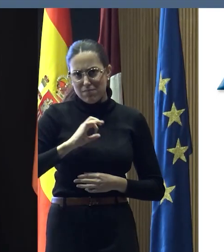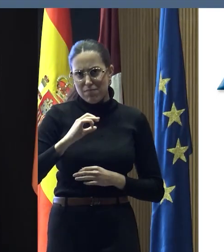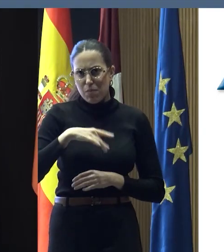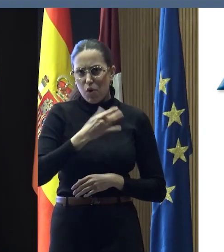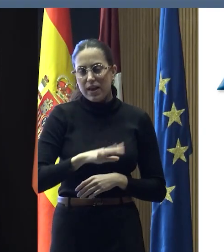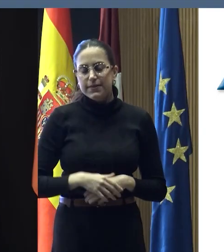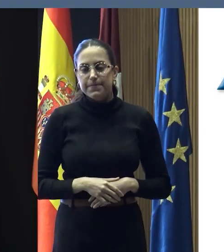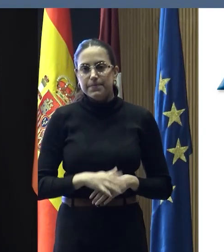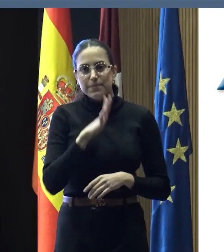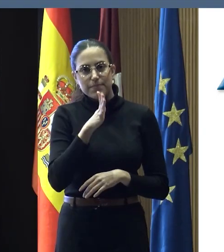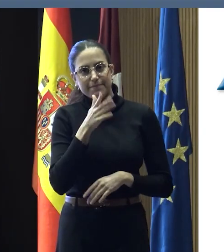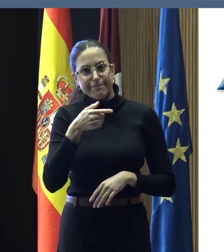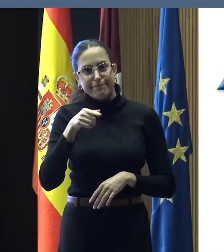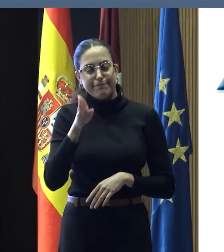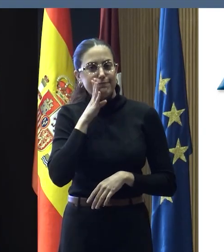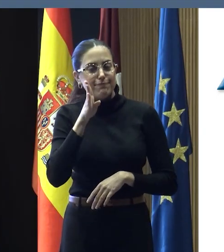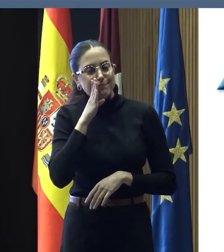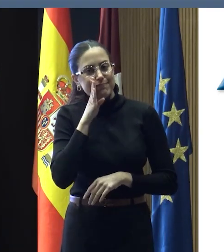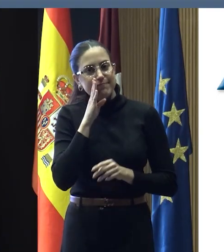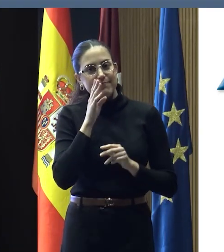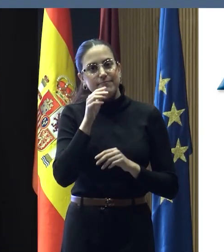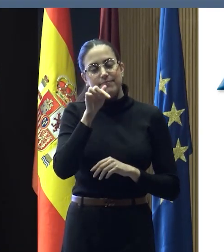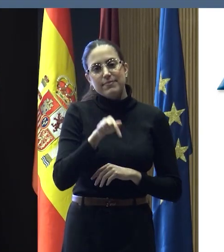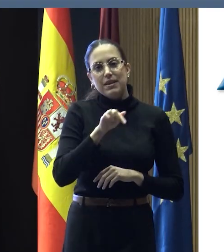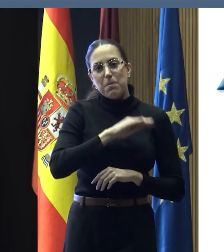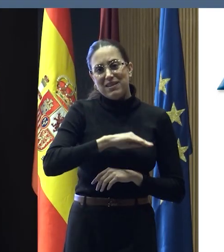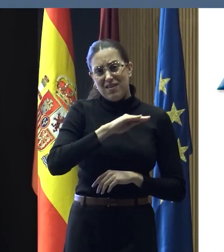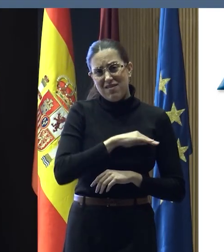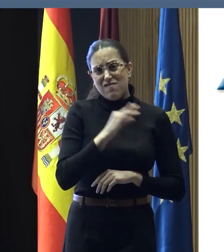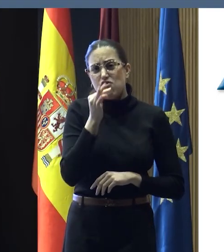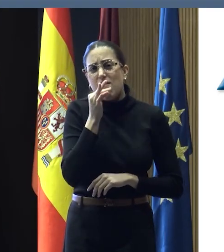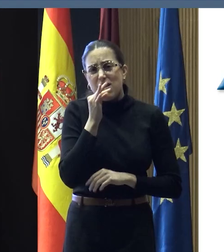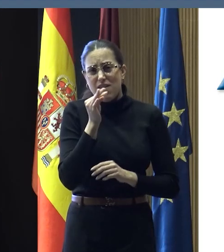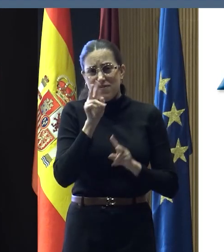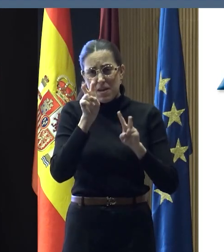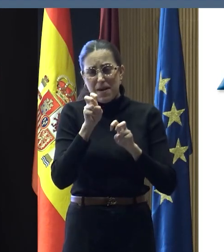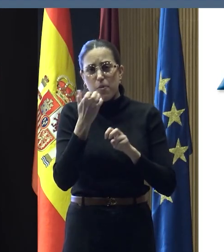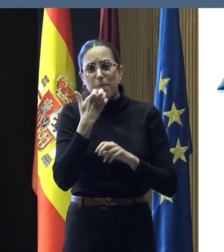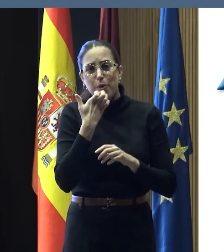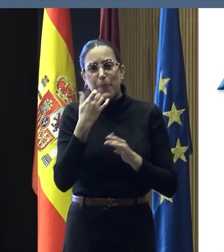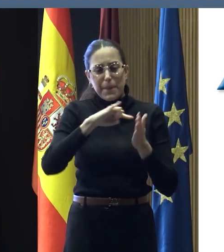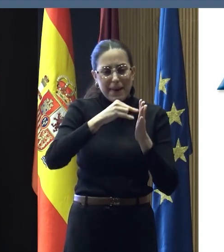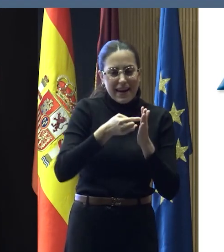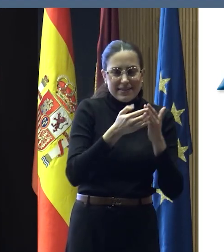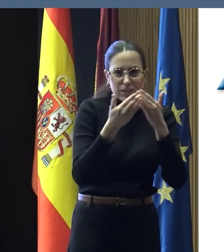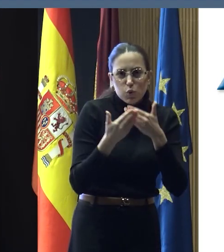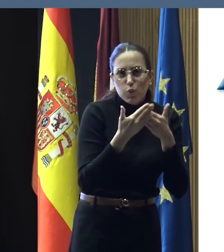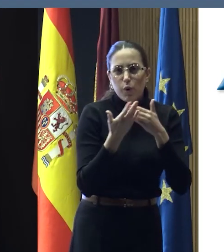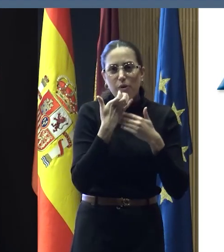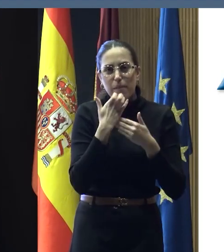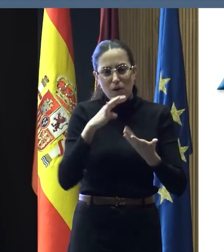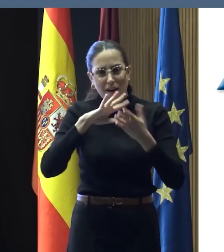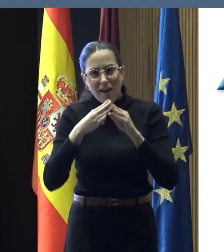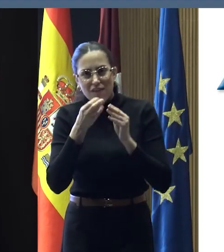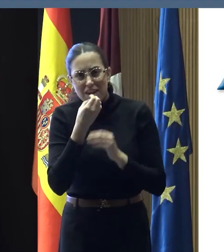porque, pues como os he comentado, ¿no? Falta bastante también implantar en los planes de estudio.